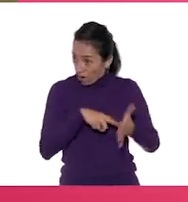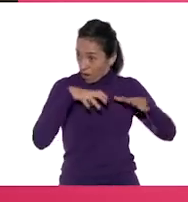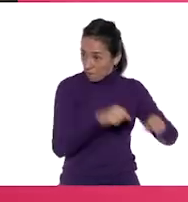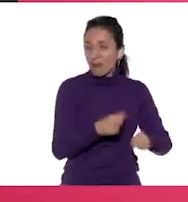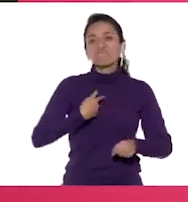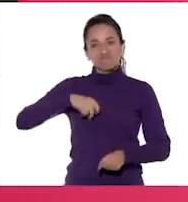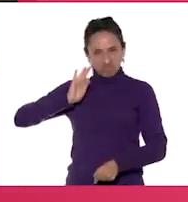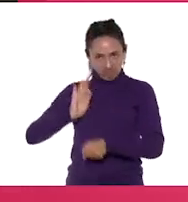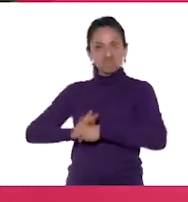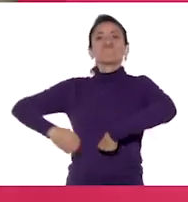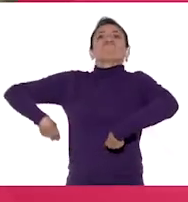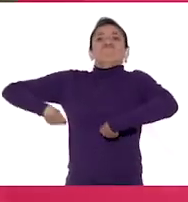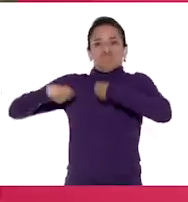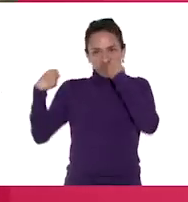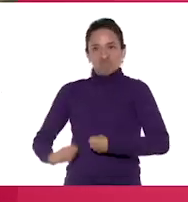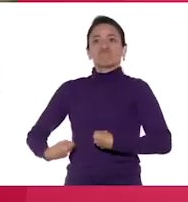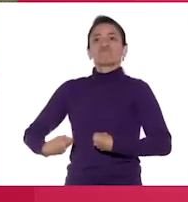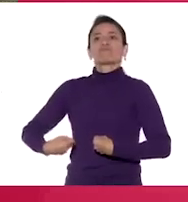territorio.